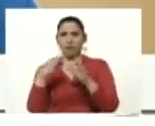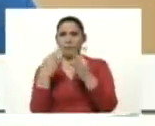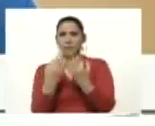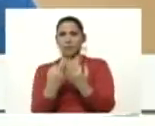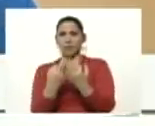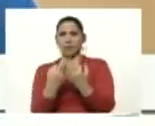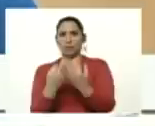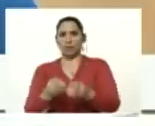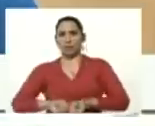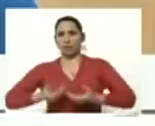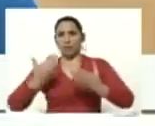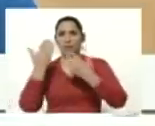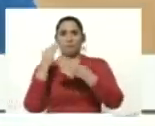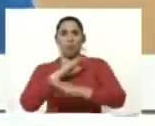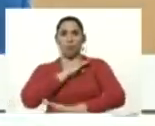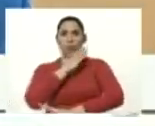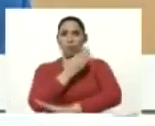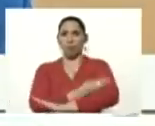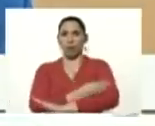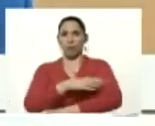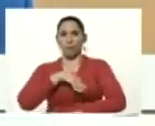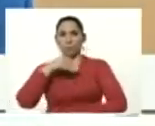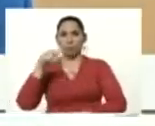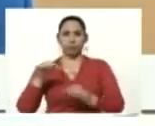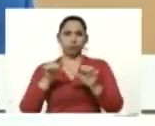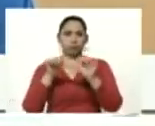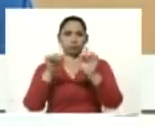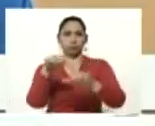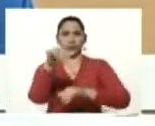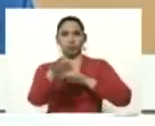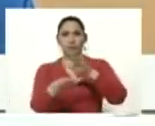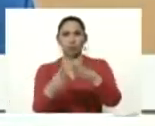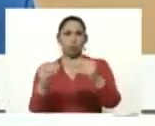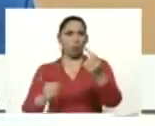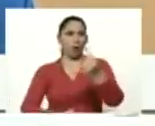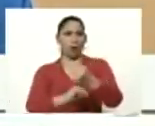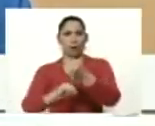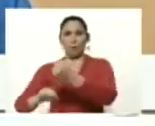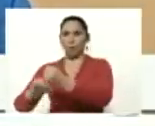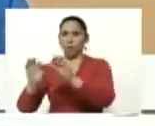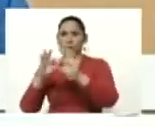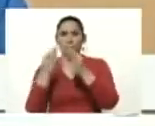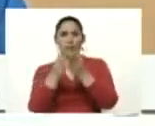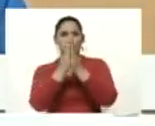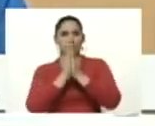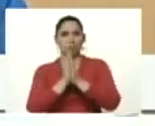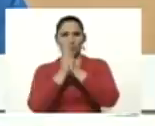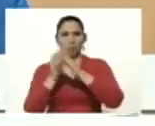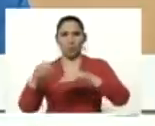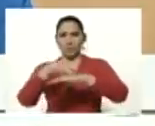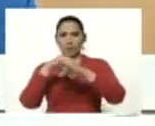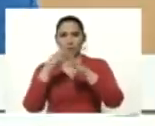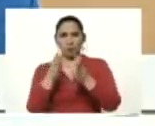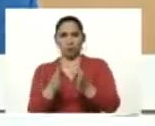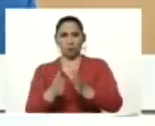dé la fortaleza espiritual para seguir adelante. Todo el apoyo a la familia. Ministro Jorge